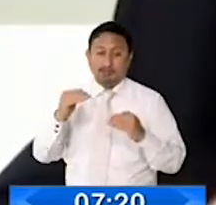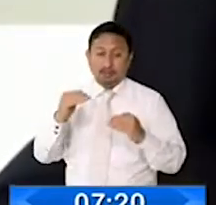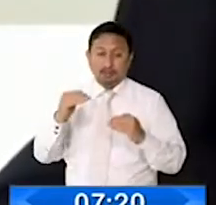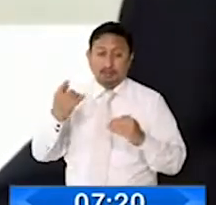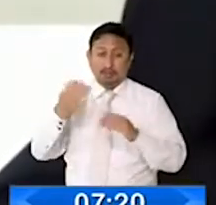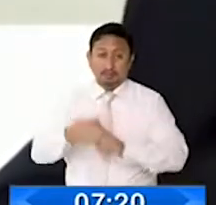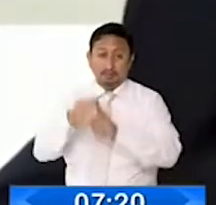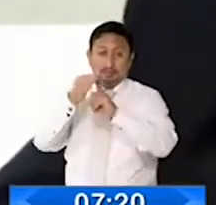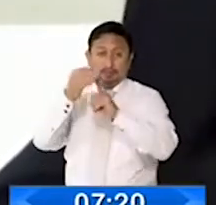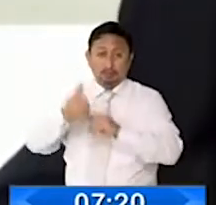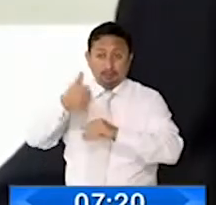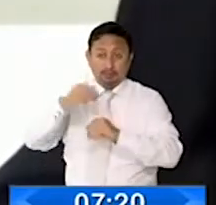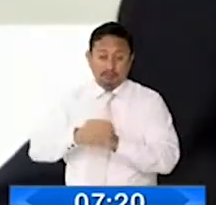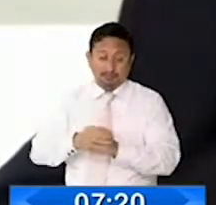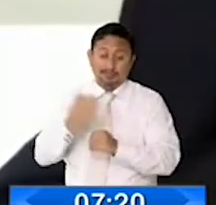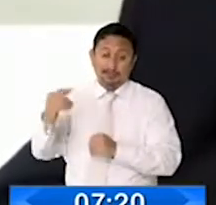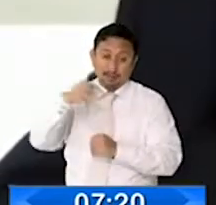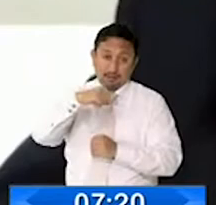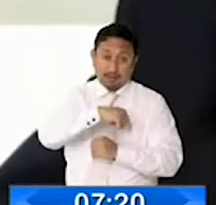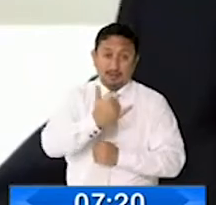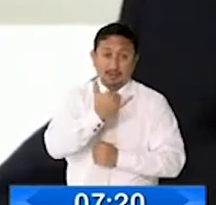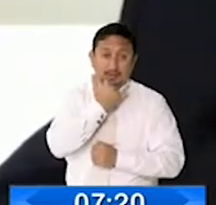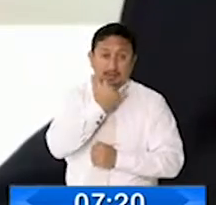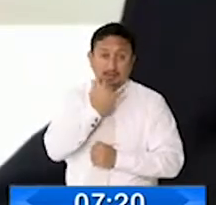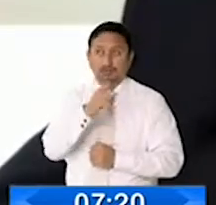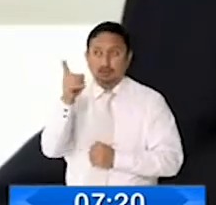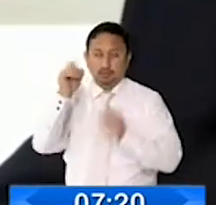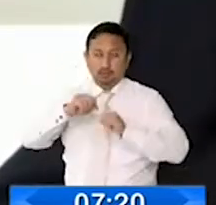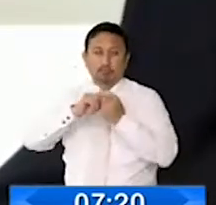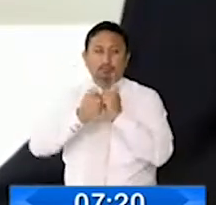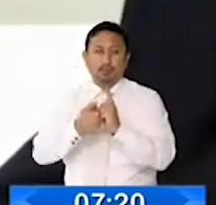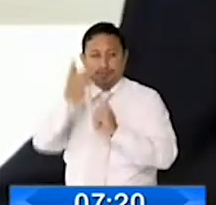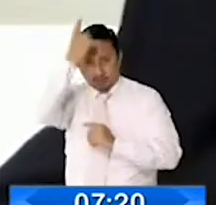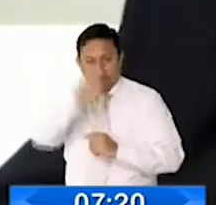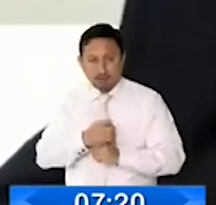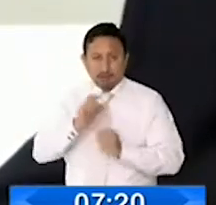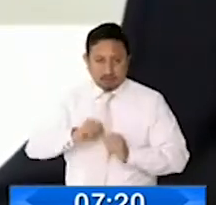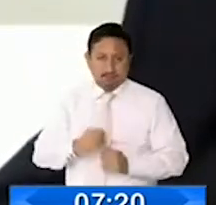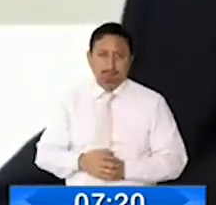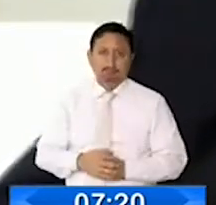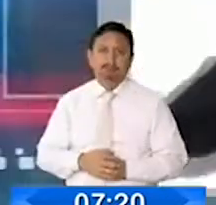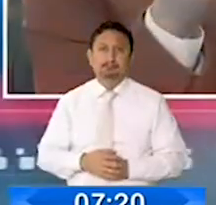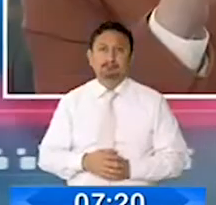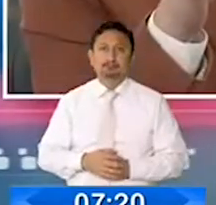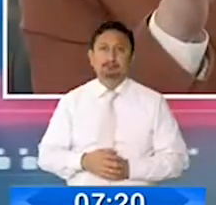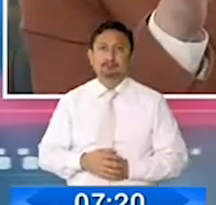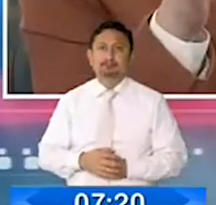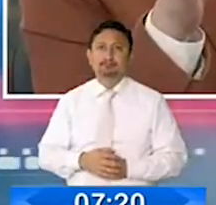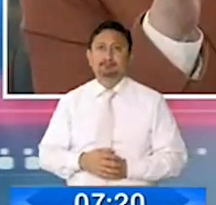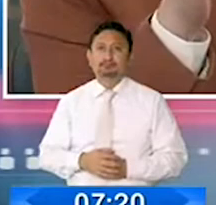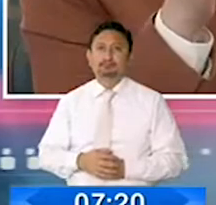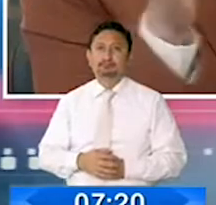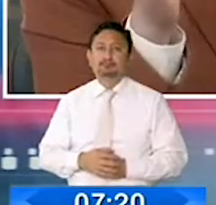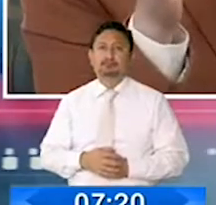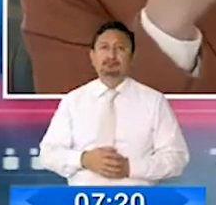salas especializadas, los errores que pudieron haberse cometido en las resoluciones de las cortes provinciales. Pero ahí no hay un espíritu